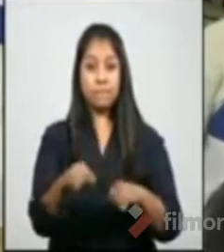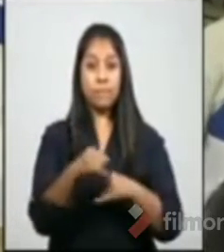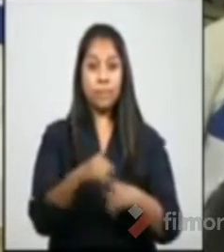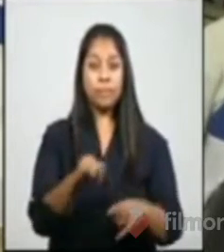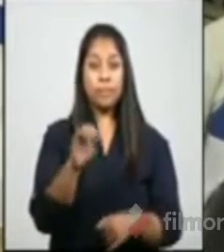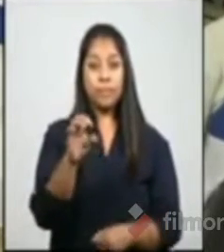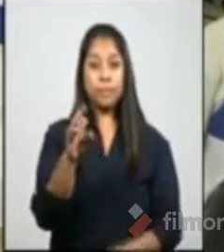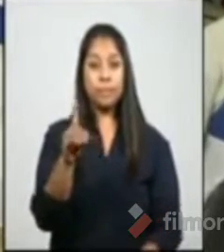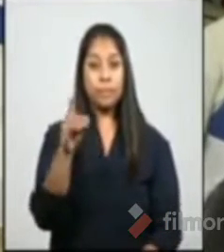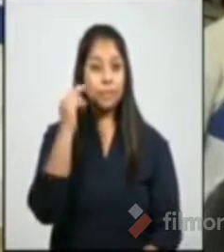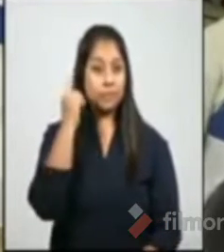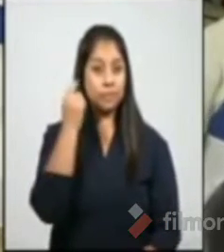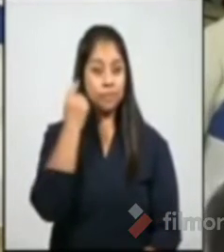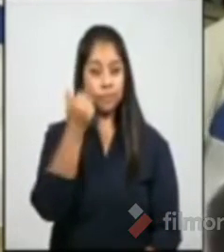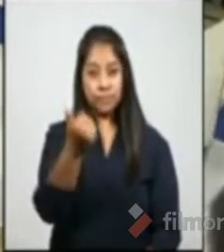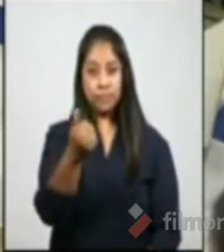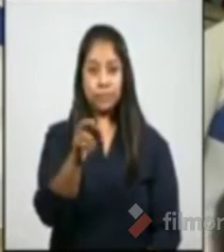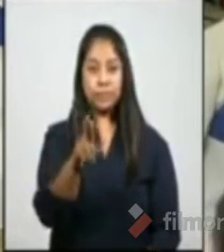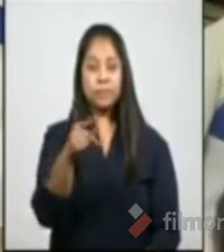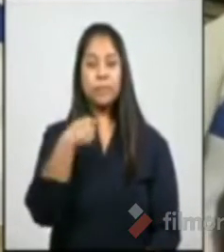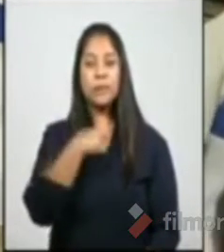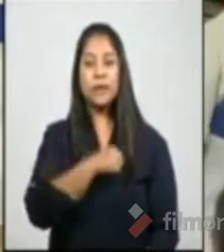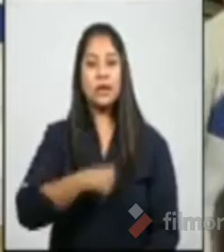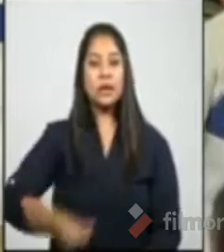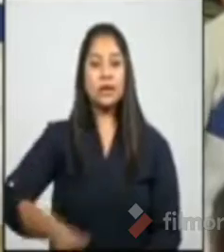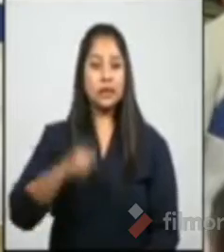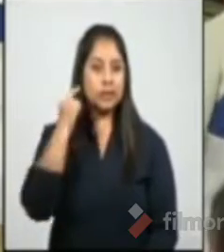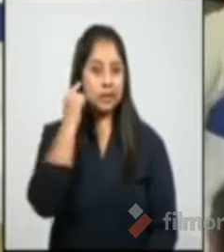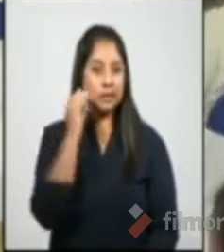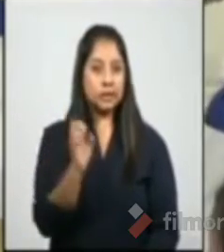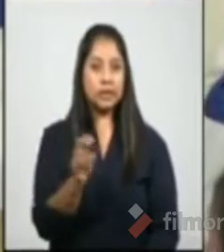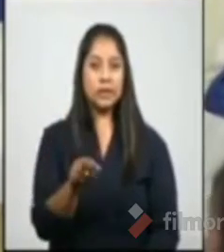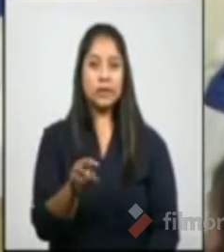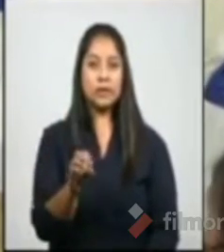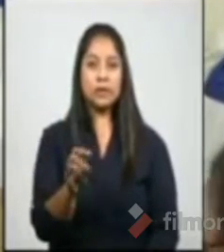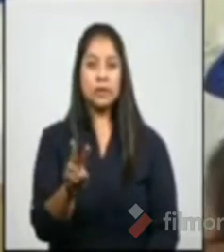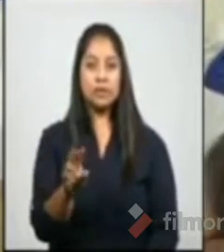Escalante, alcalde de Génova, a quien recibimos con un fuerte, fuerte aplauso.